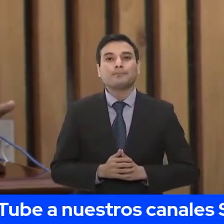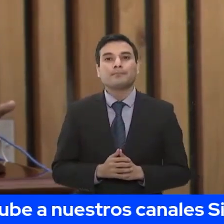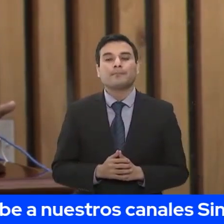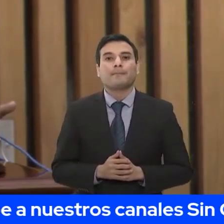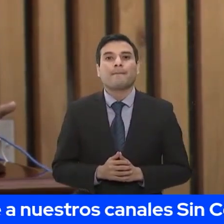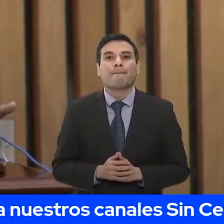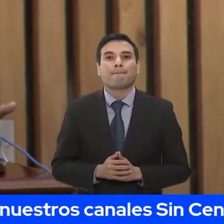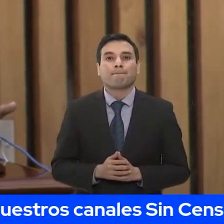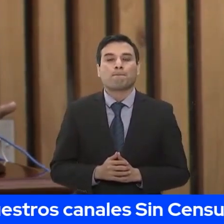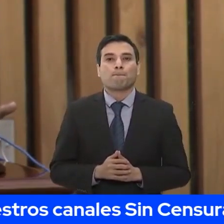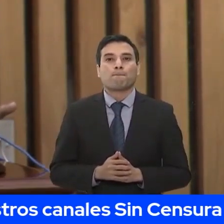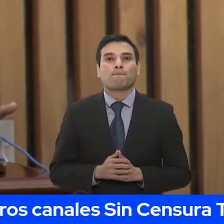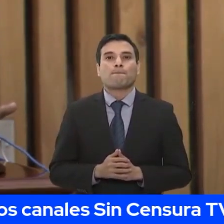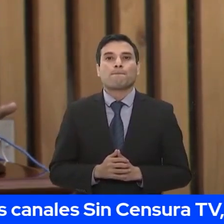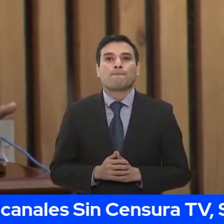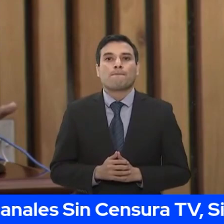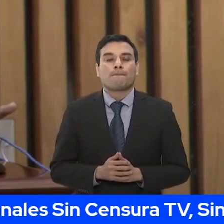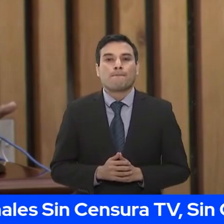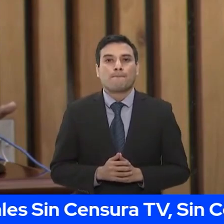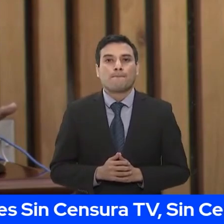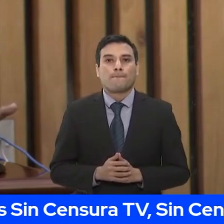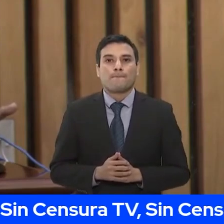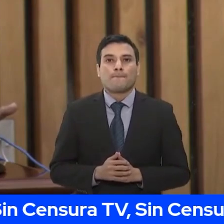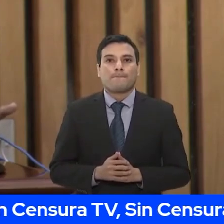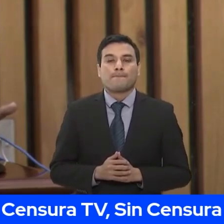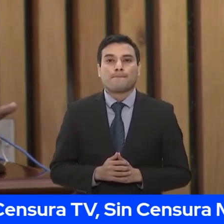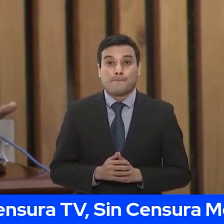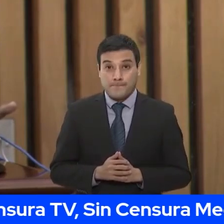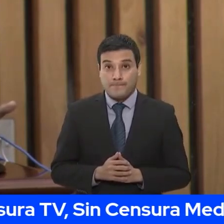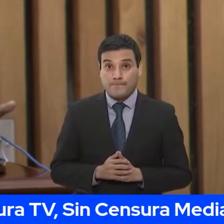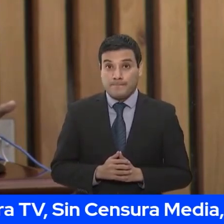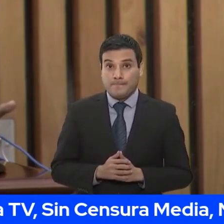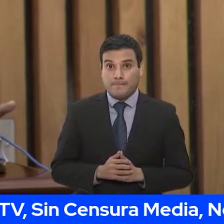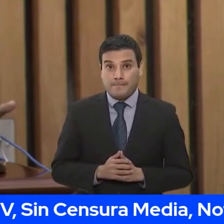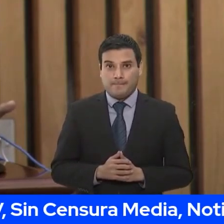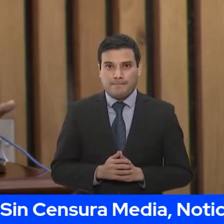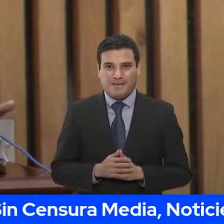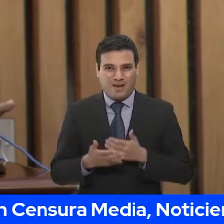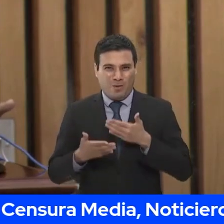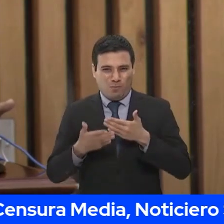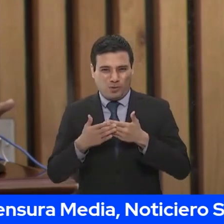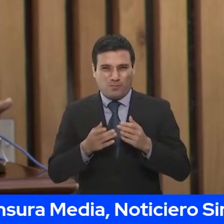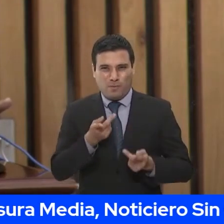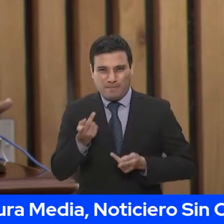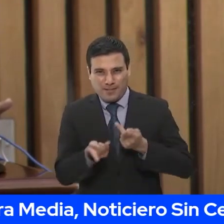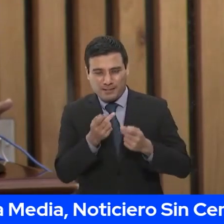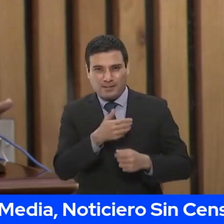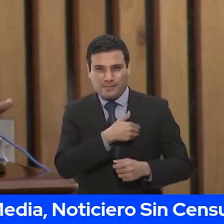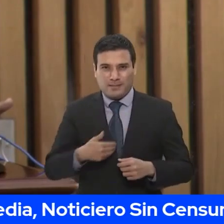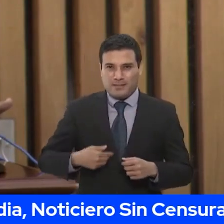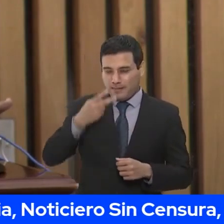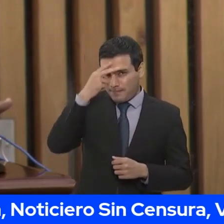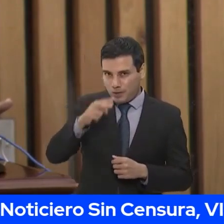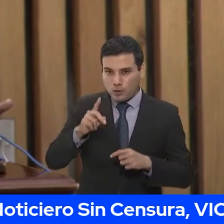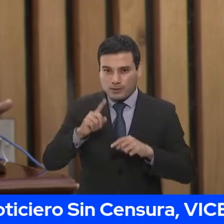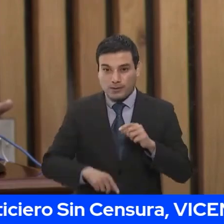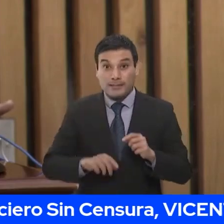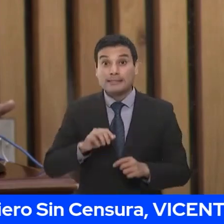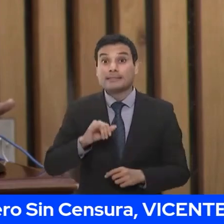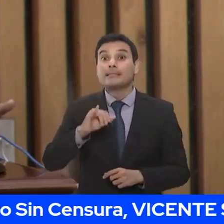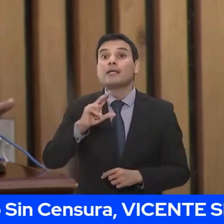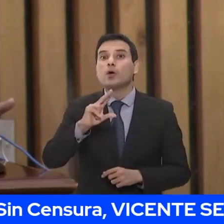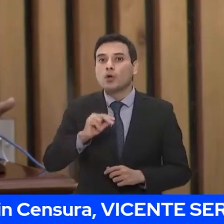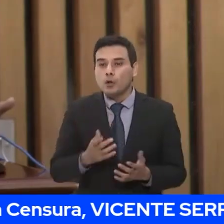un procedimiento que puede tener como resultado que le sea revocado el mandato al presidente de México, sus impulsores,